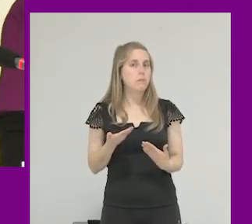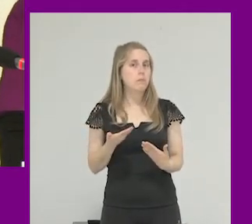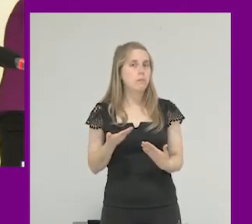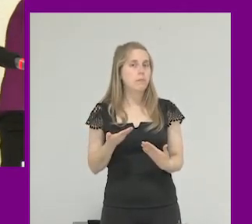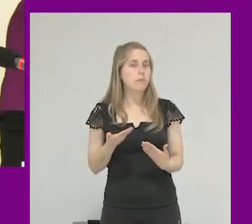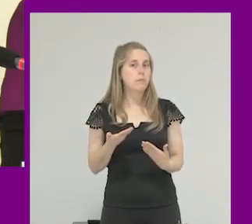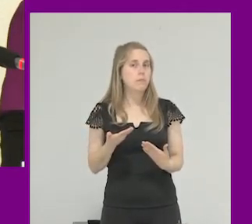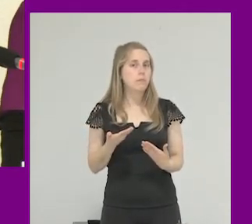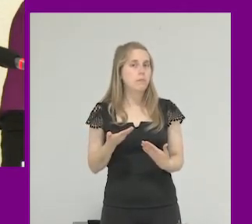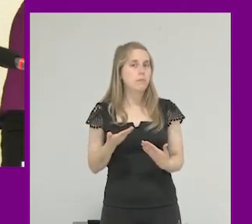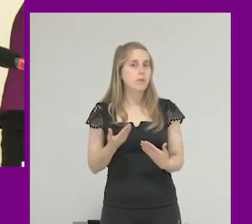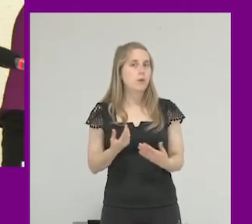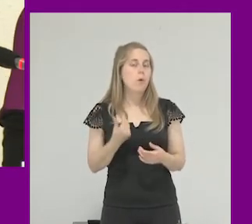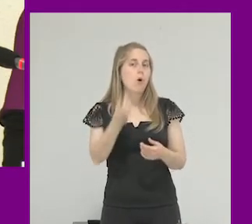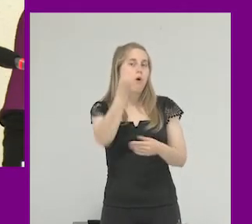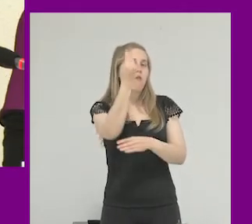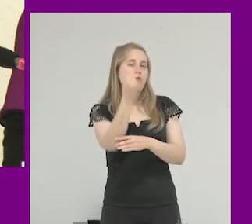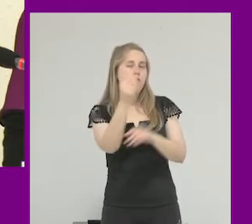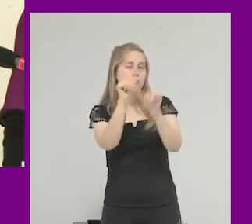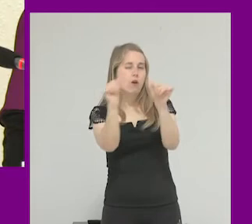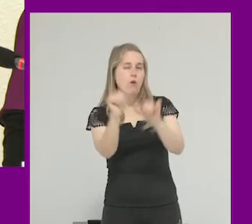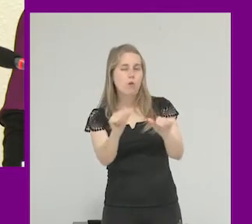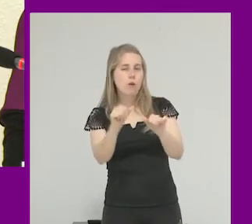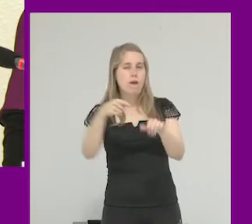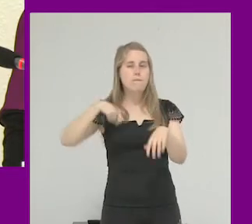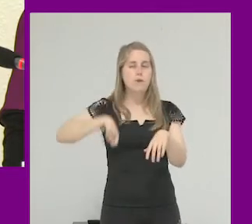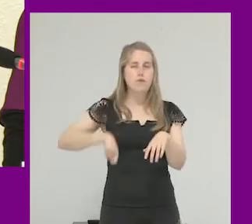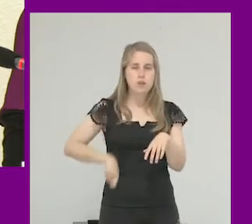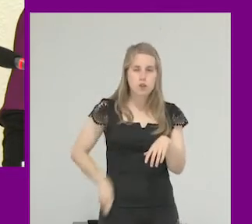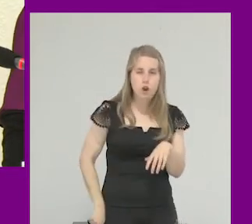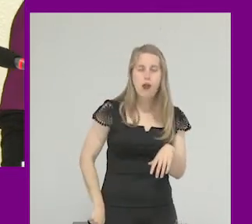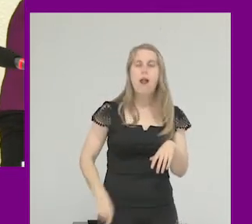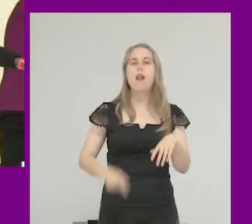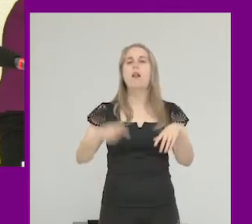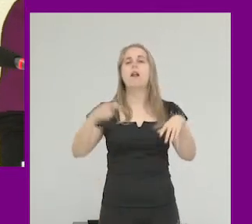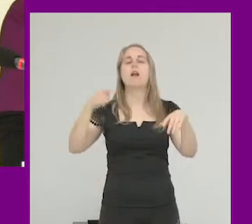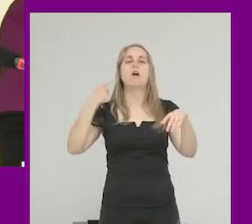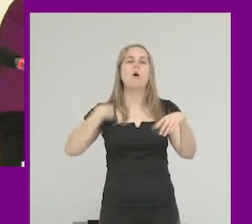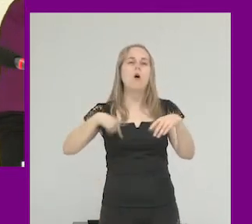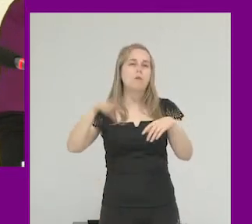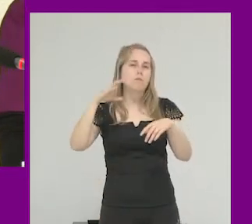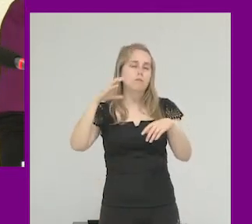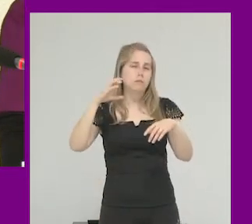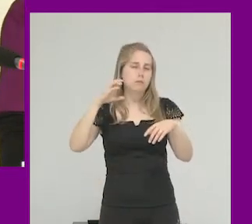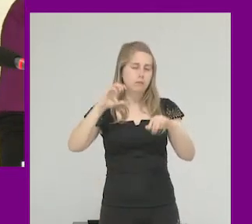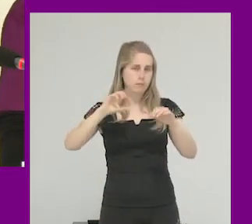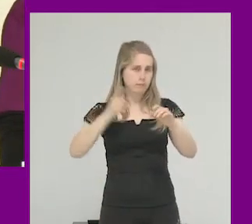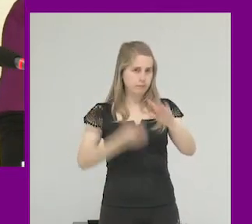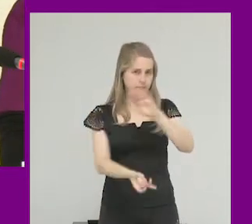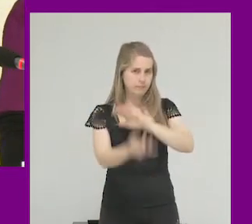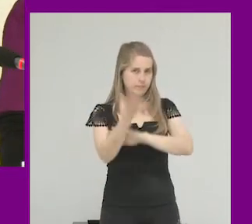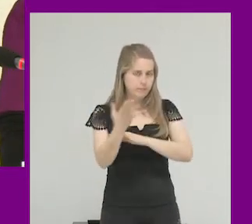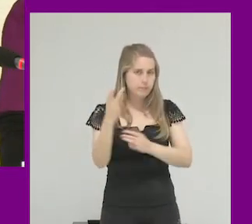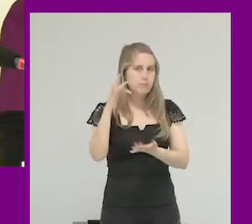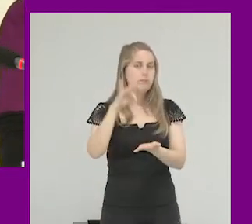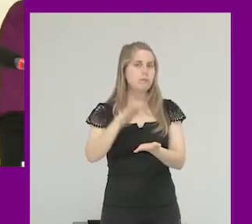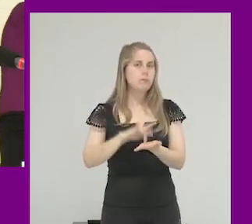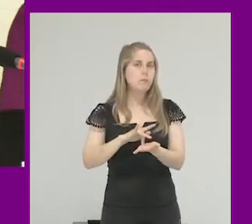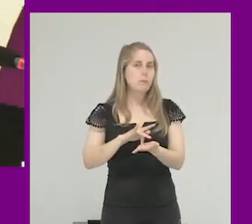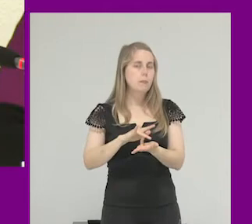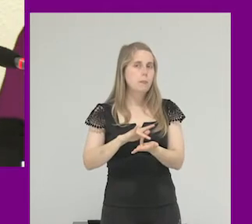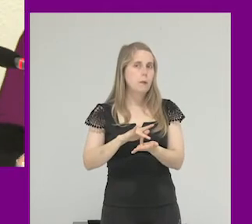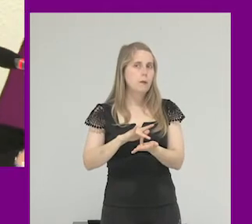de crear una figura profesional altamente cualificada. Y para eso hace falta, o sea,